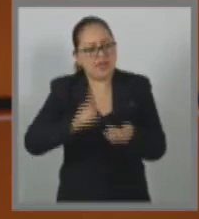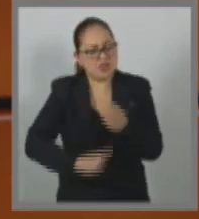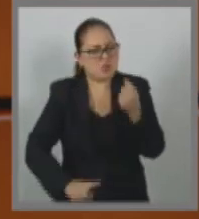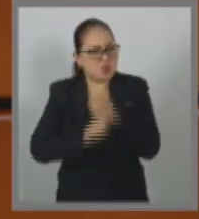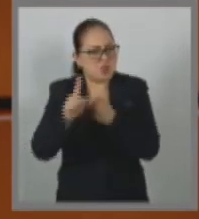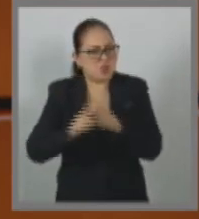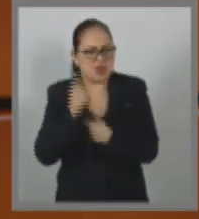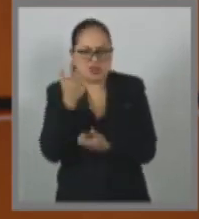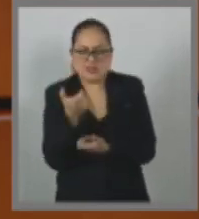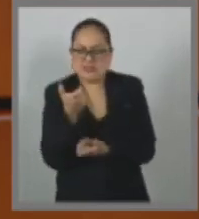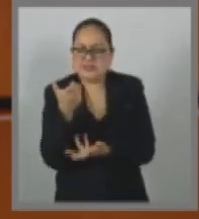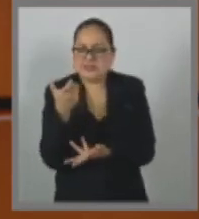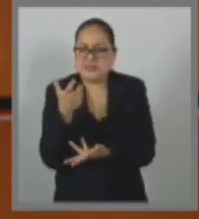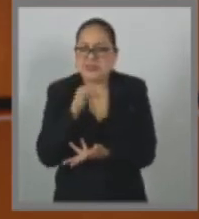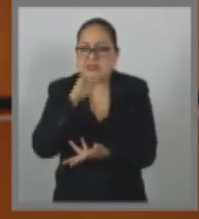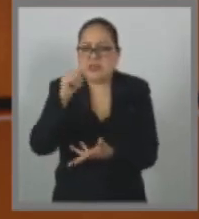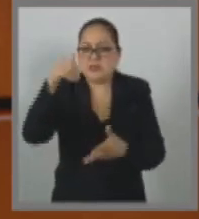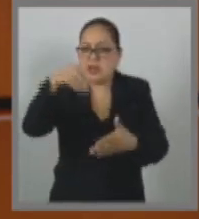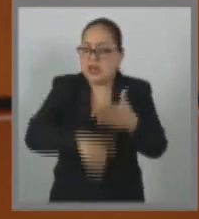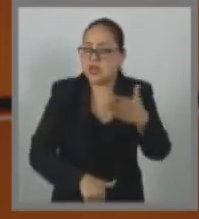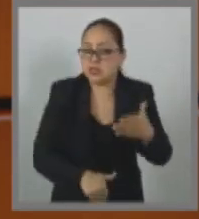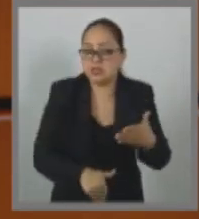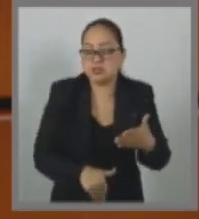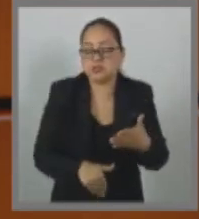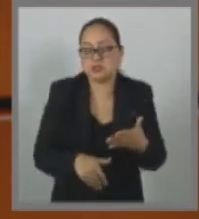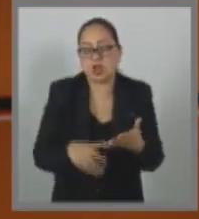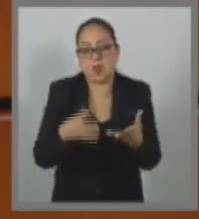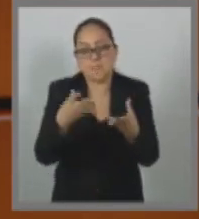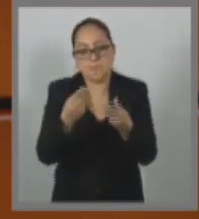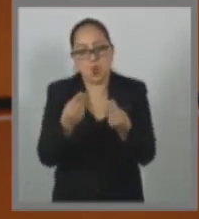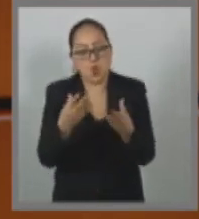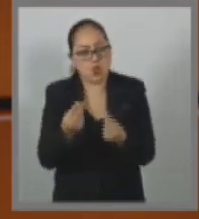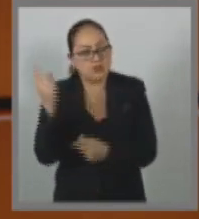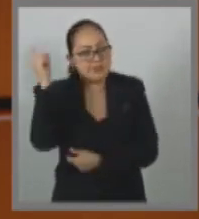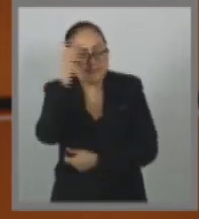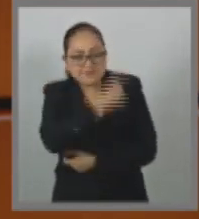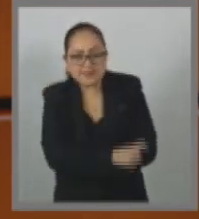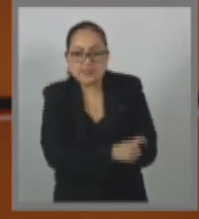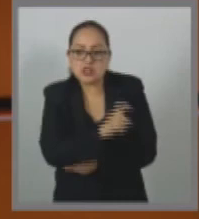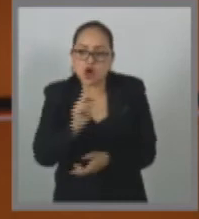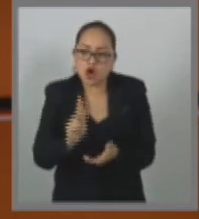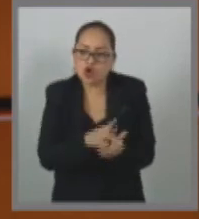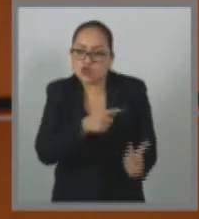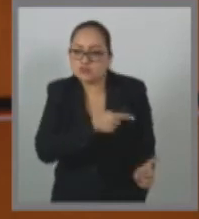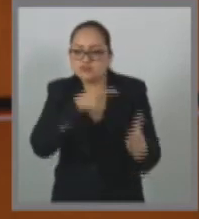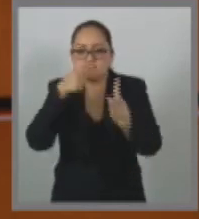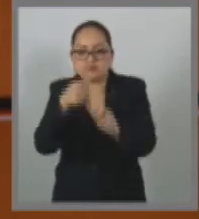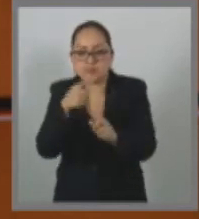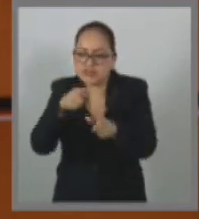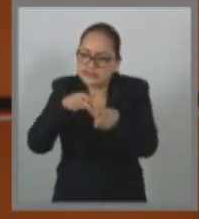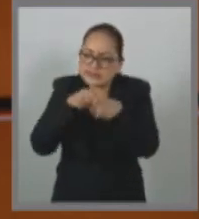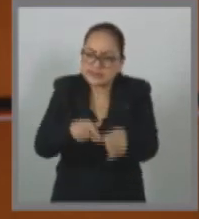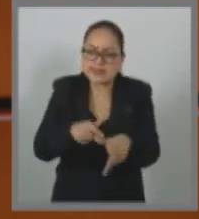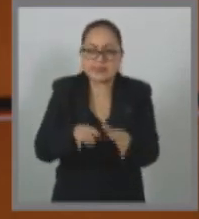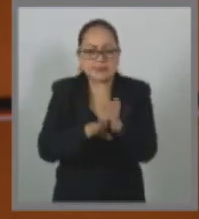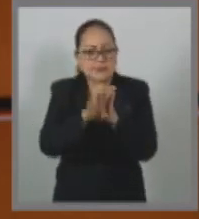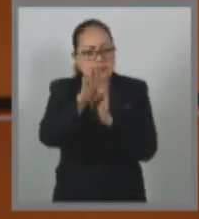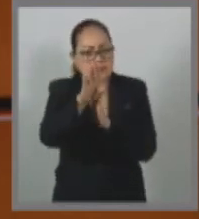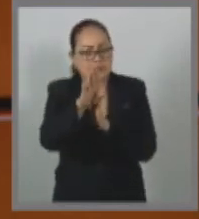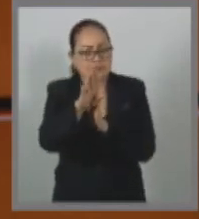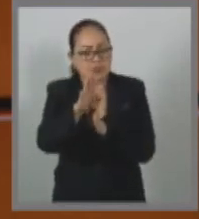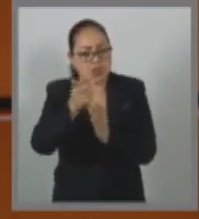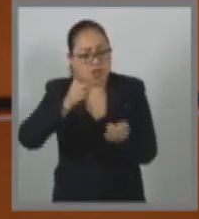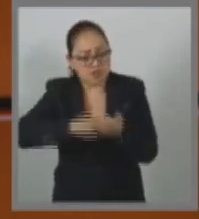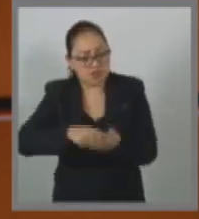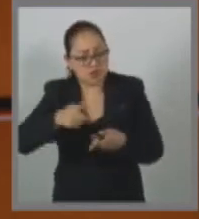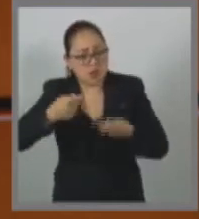serias que lo pusieron al borde de la quiebra y costó mucho trabajo volver a ponerlo de pie. No arriesguemos la